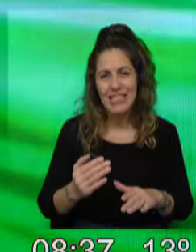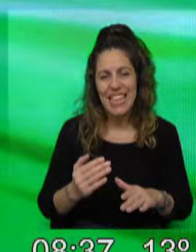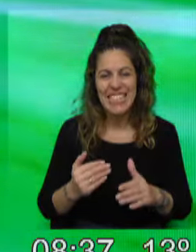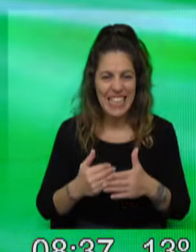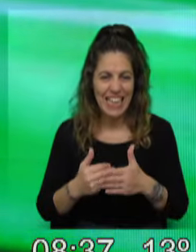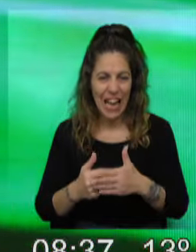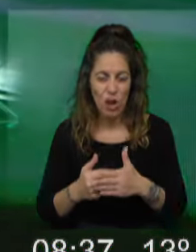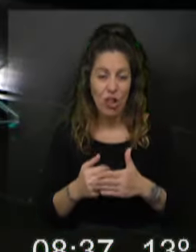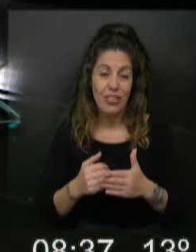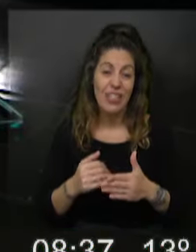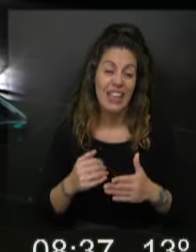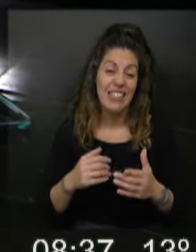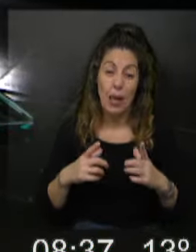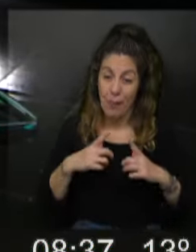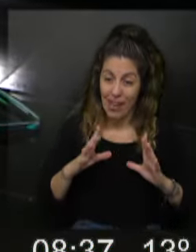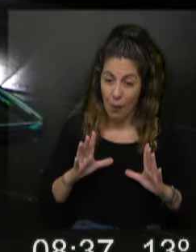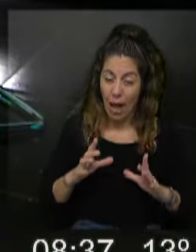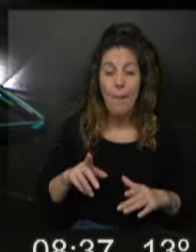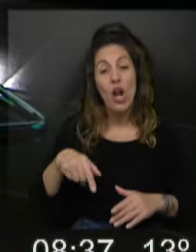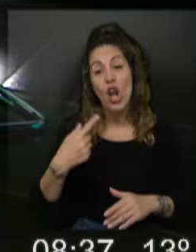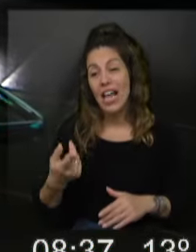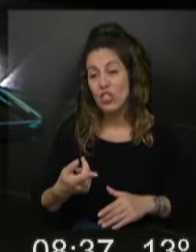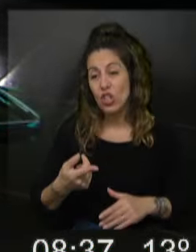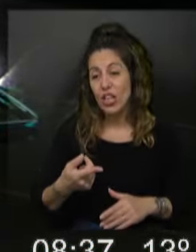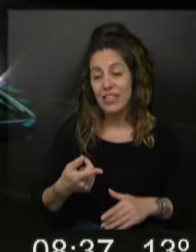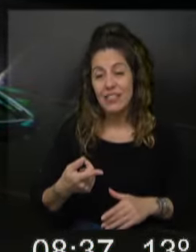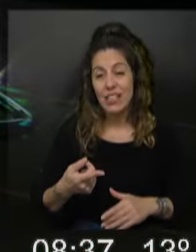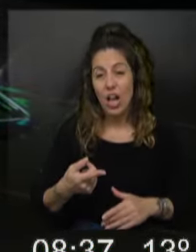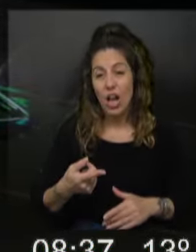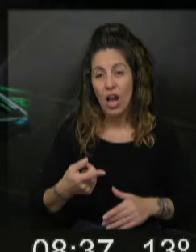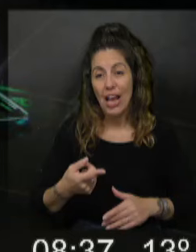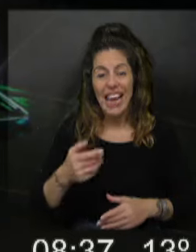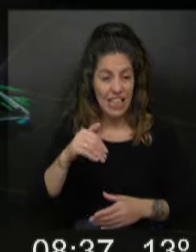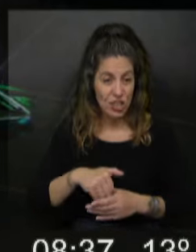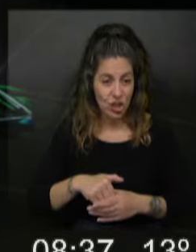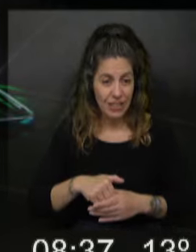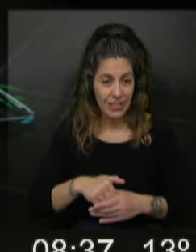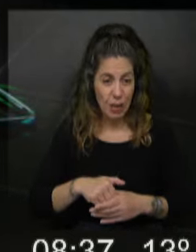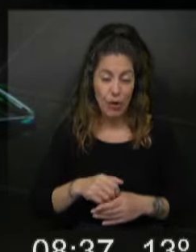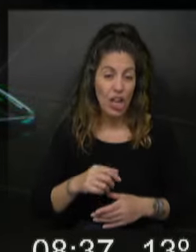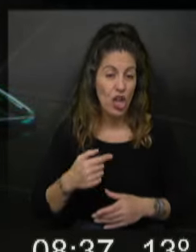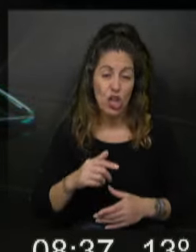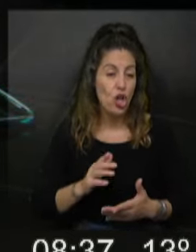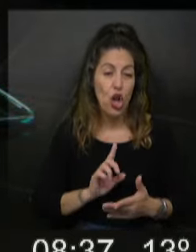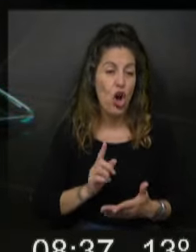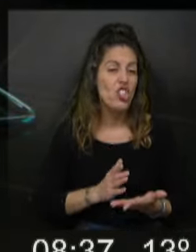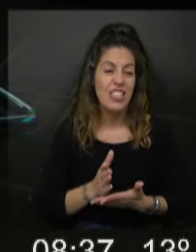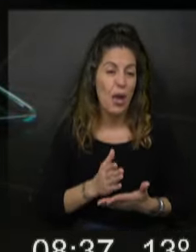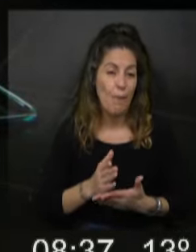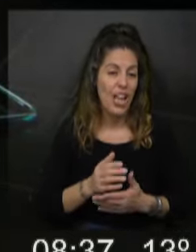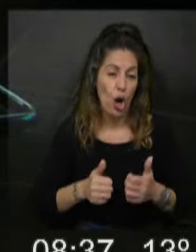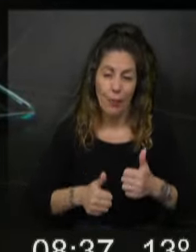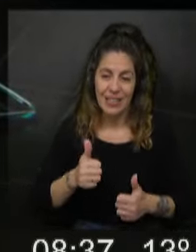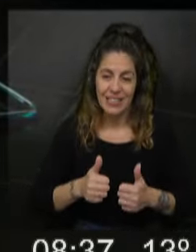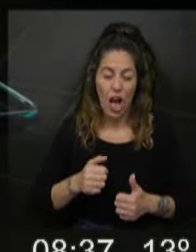en las restantes contiendas cuando hubo competencia porque no siempre la hubo este cuando tabaré bas que fue precandidato contra stori o contra constanza